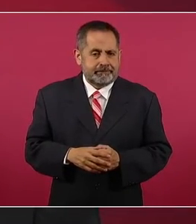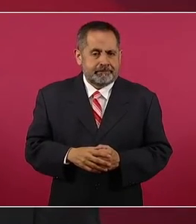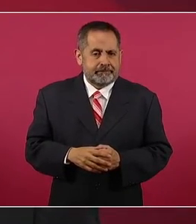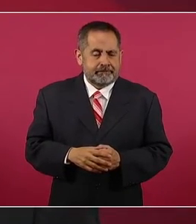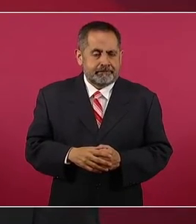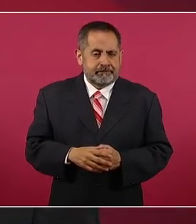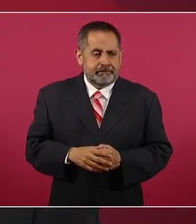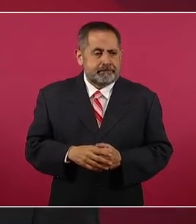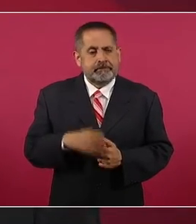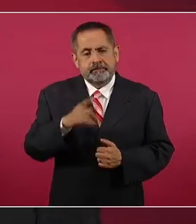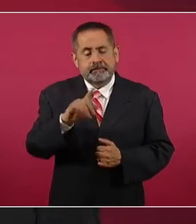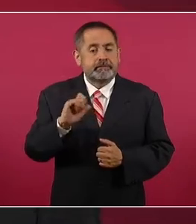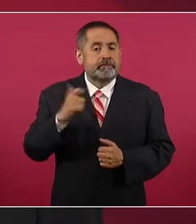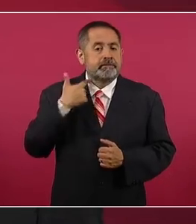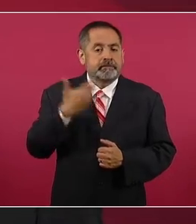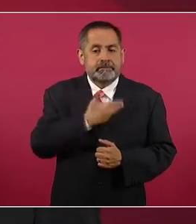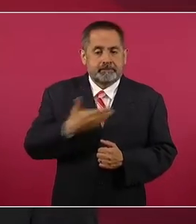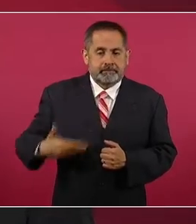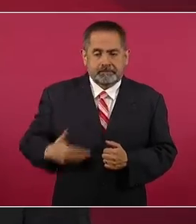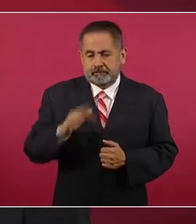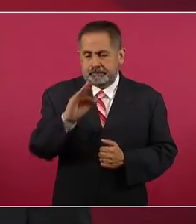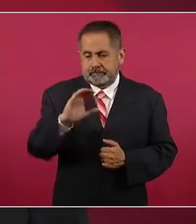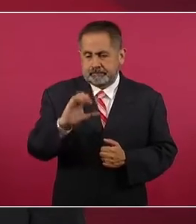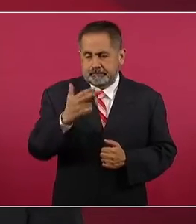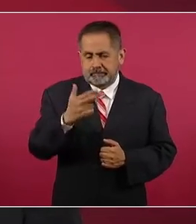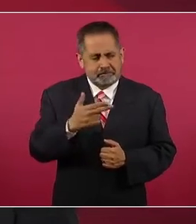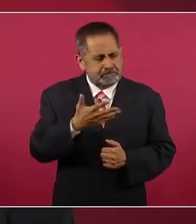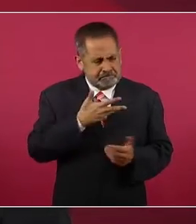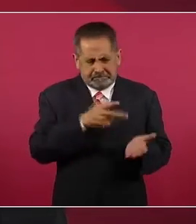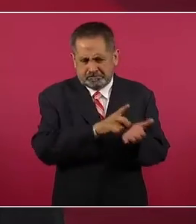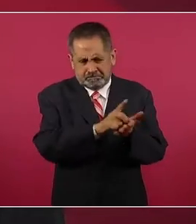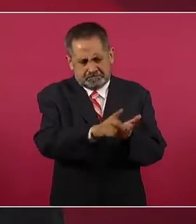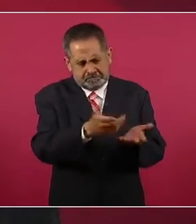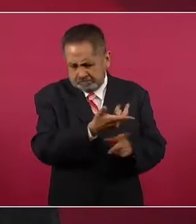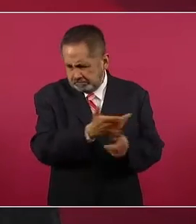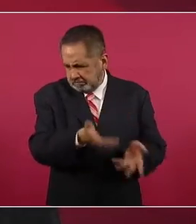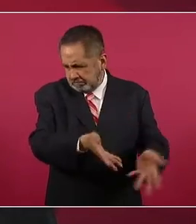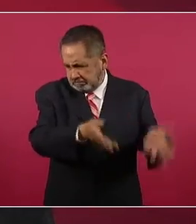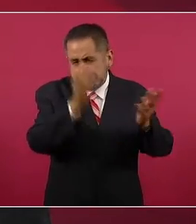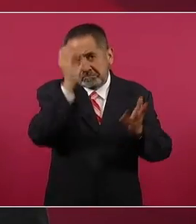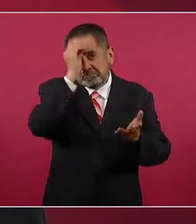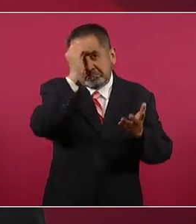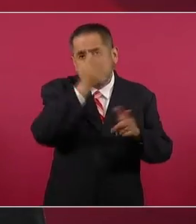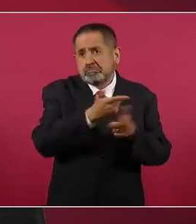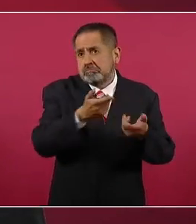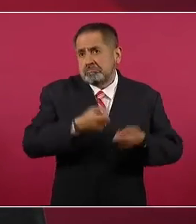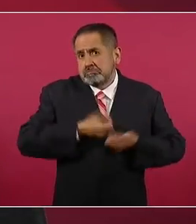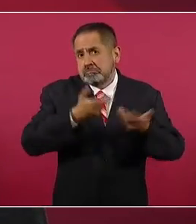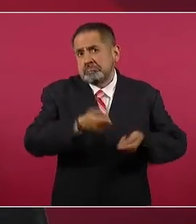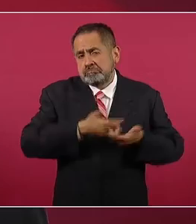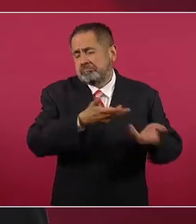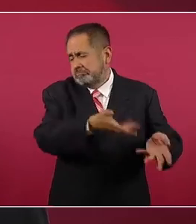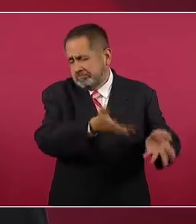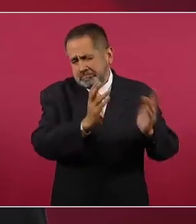el expresidente Felipe Calderón todo el derecho de manifestarse